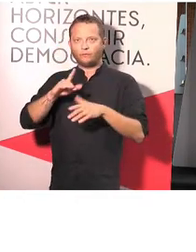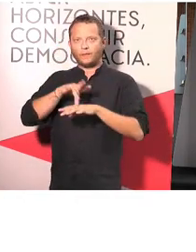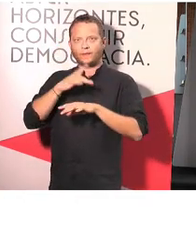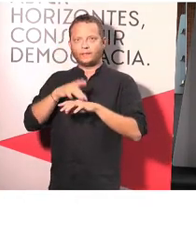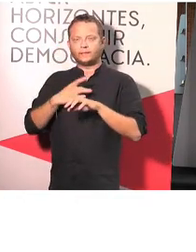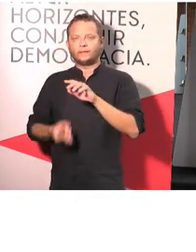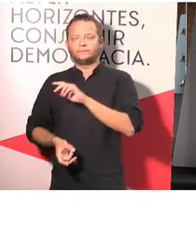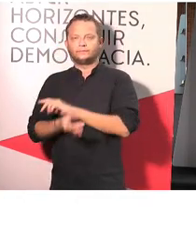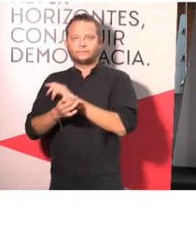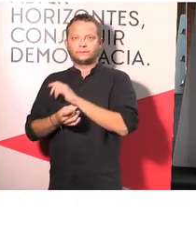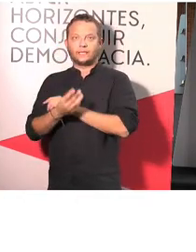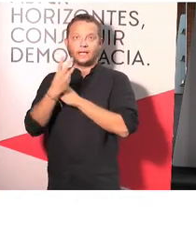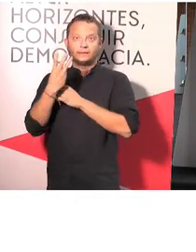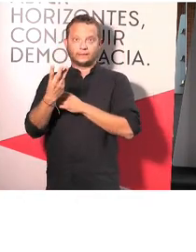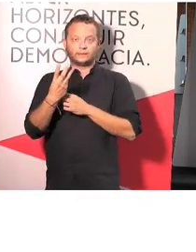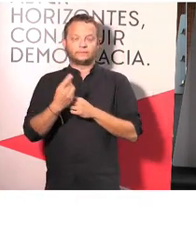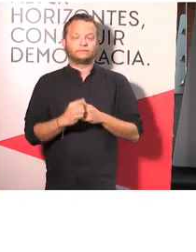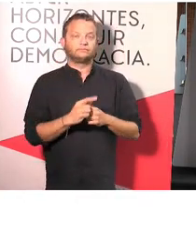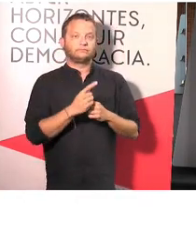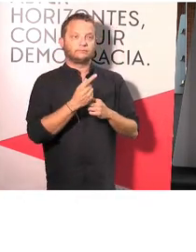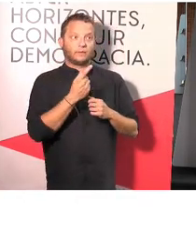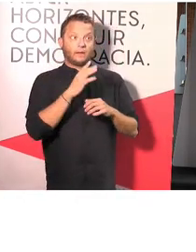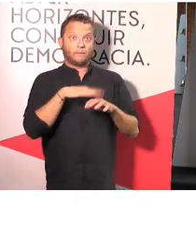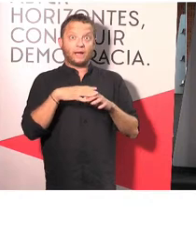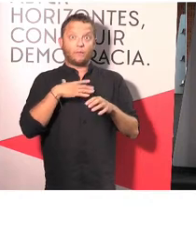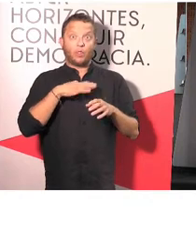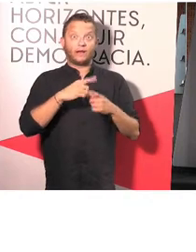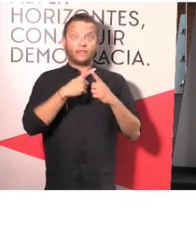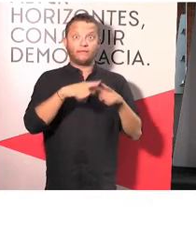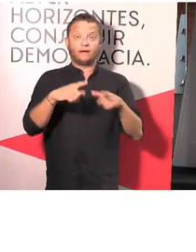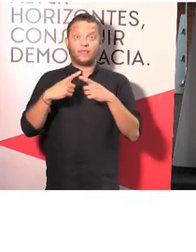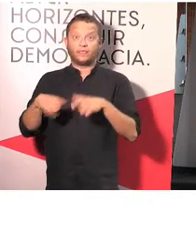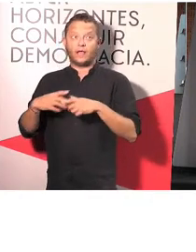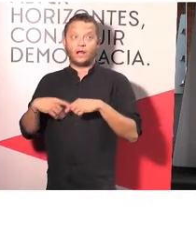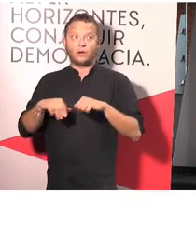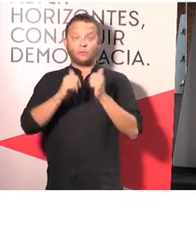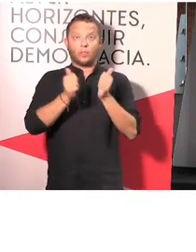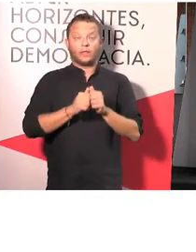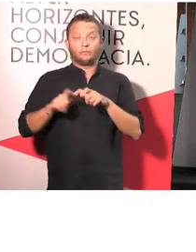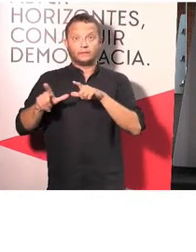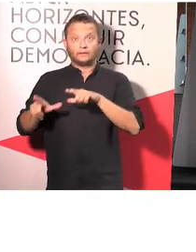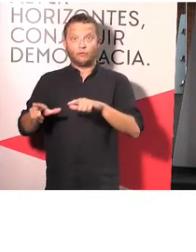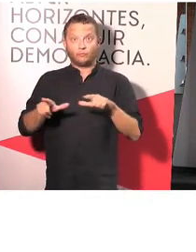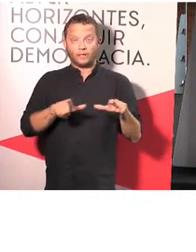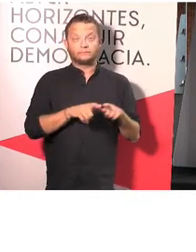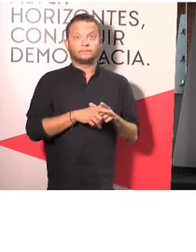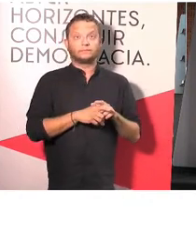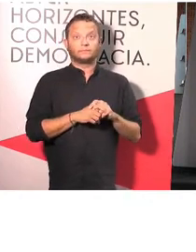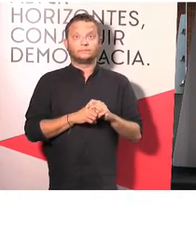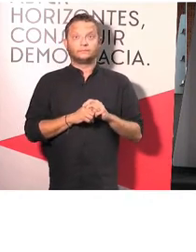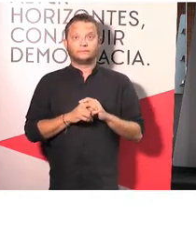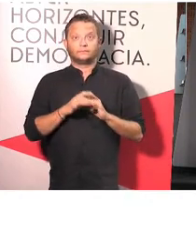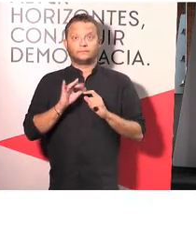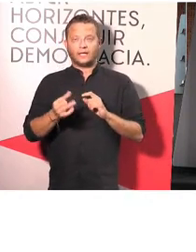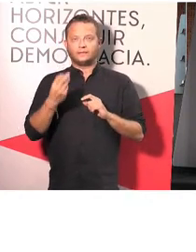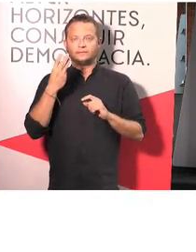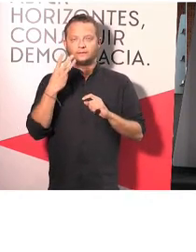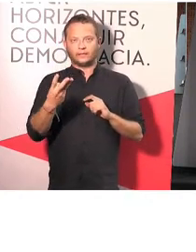digitales a partir de tres grandes dimensiones, ¿no? Para poder diferenciar entre modelos de plataformas